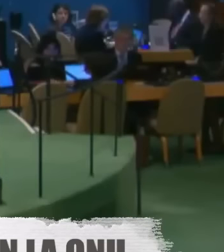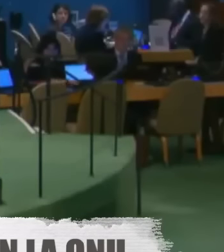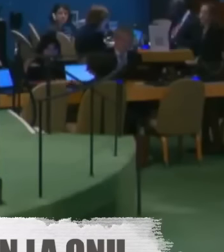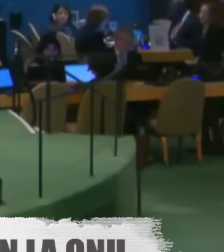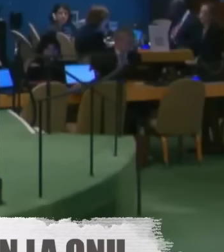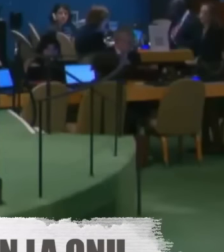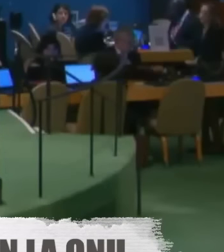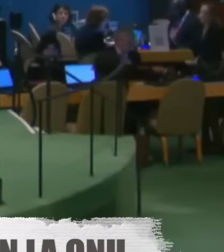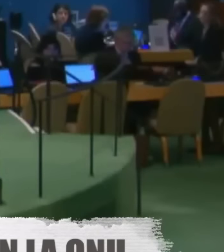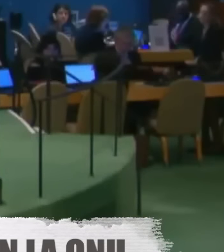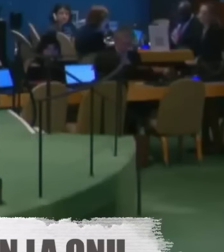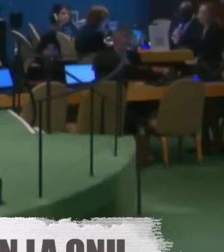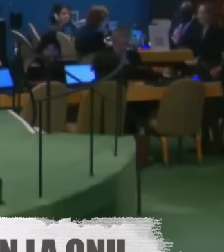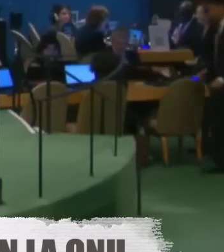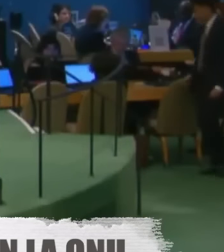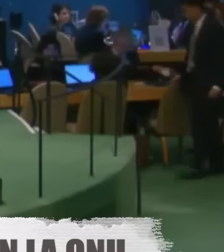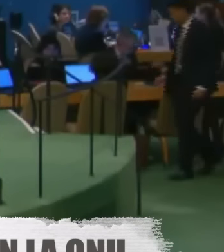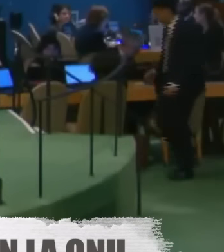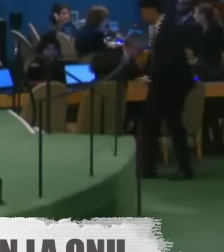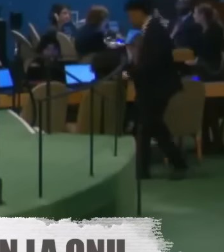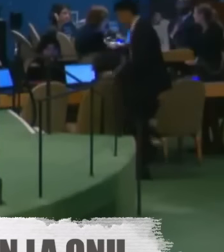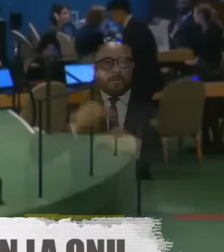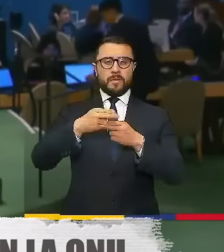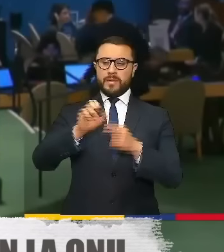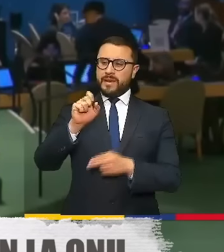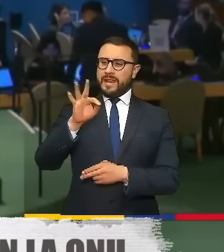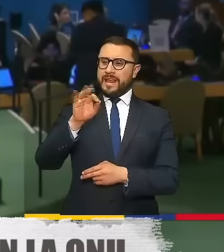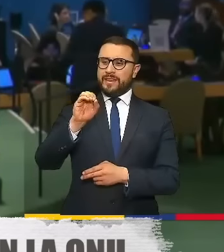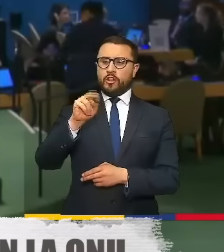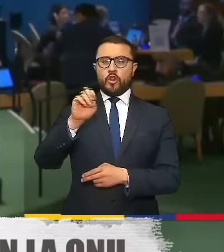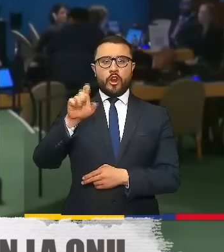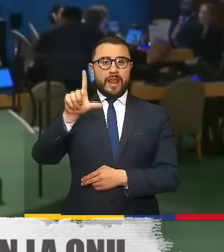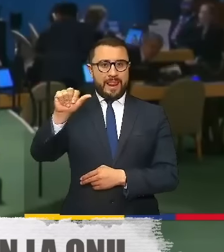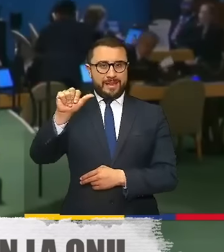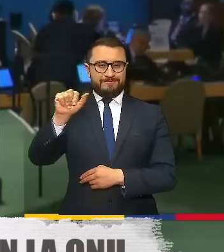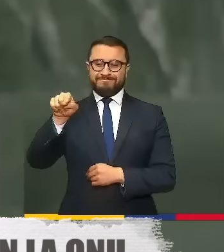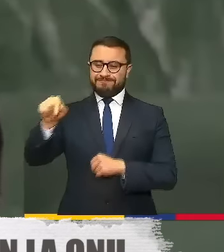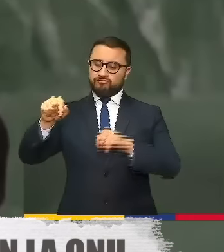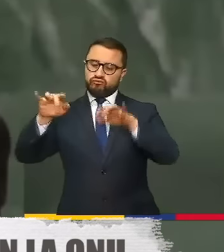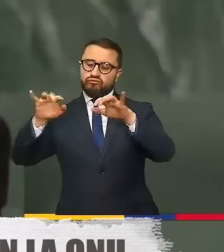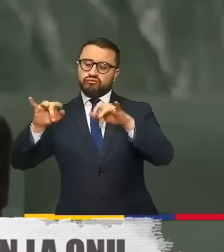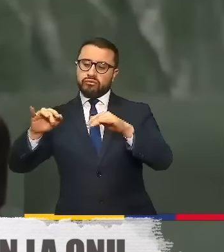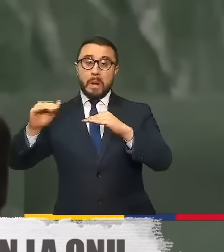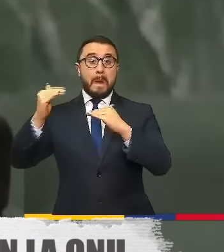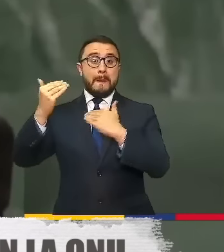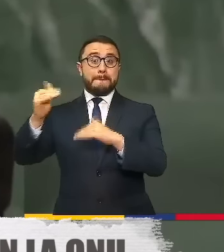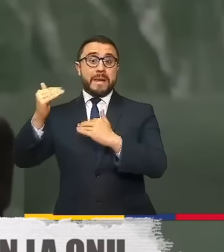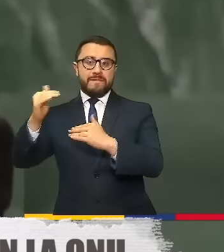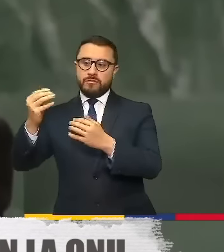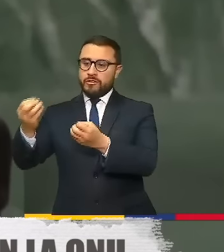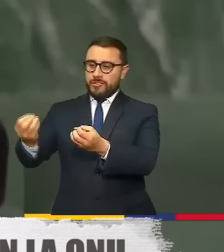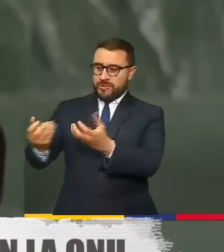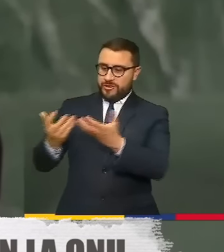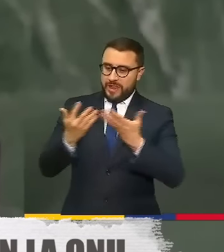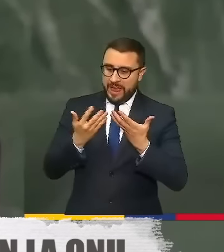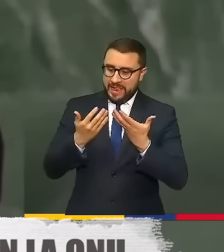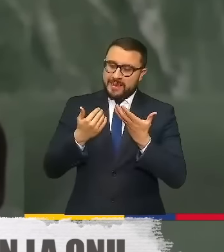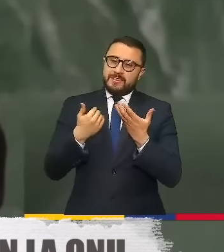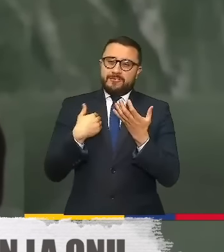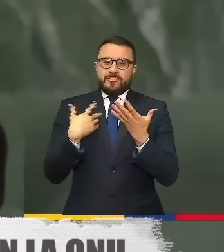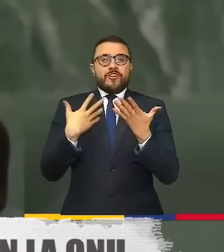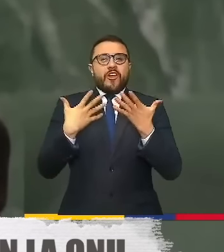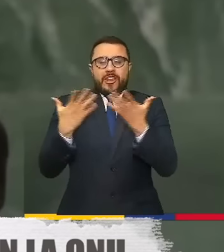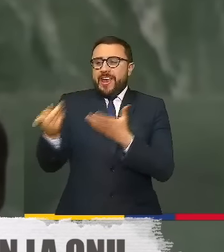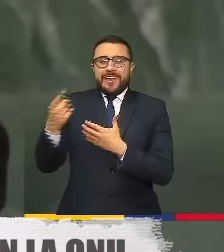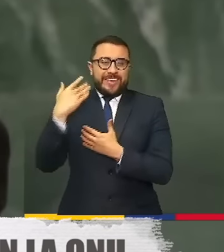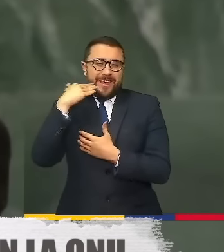como la situación de Venezuela la cual describió como víctima de un bloqueo económico impuesto por una oligarquía global